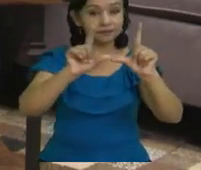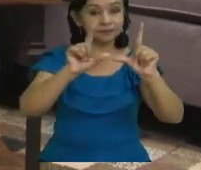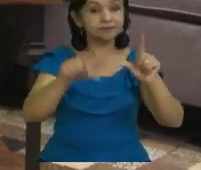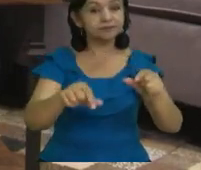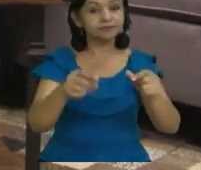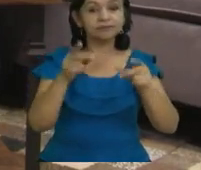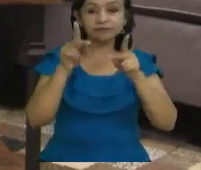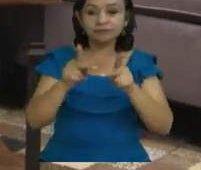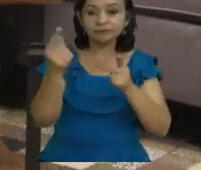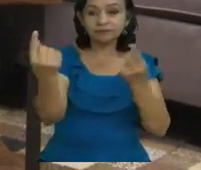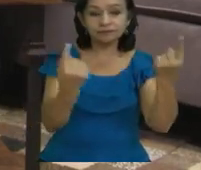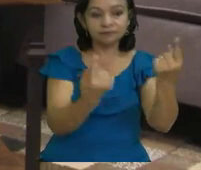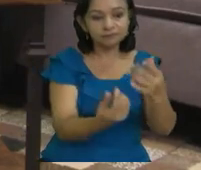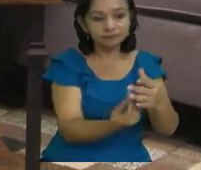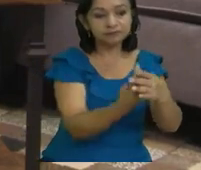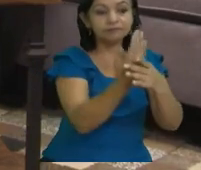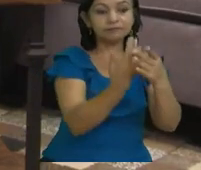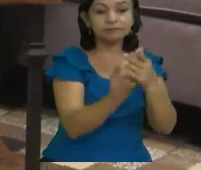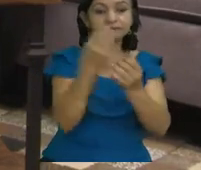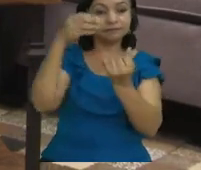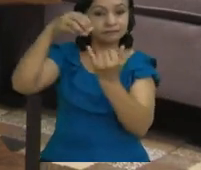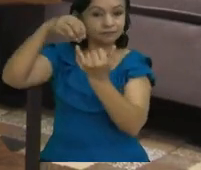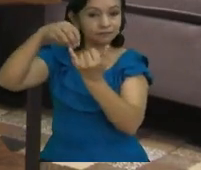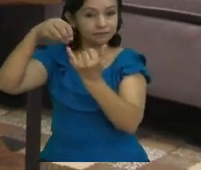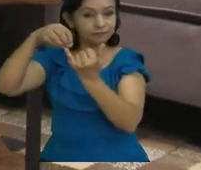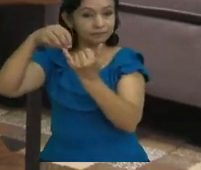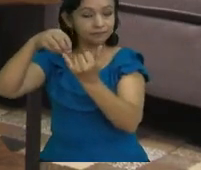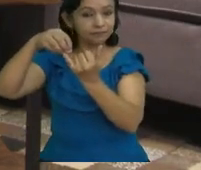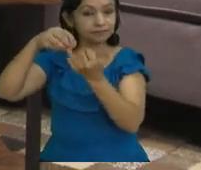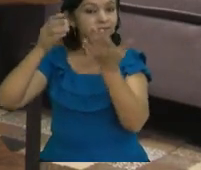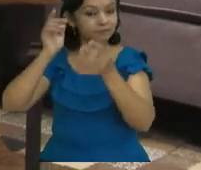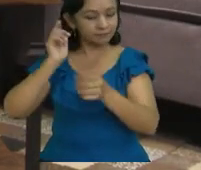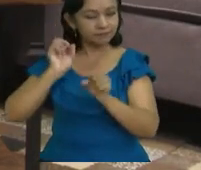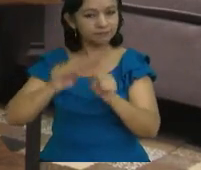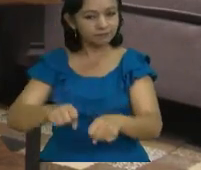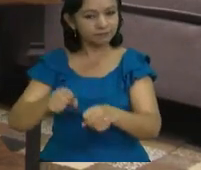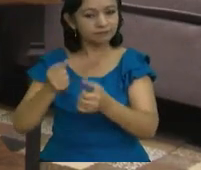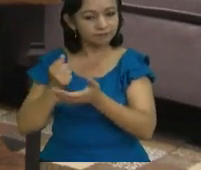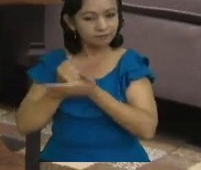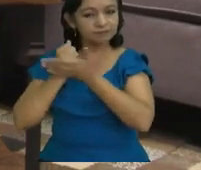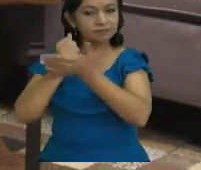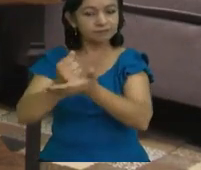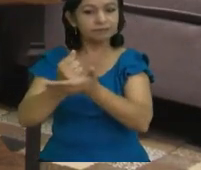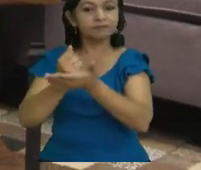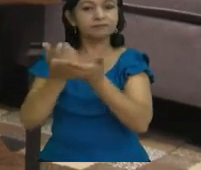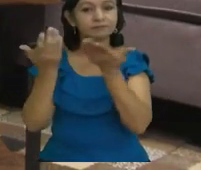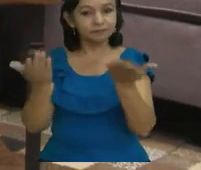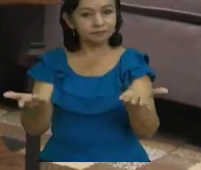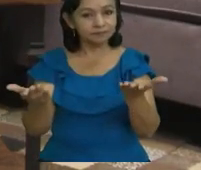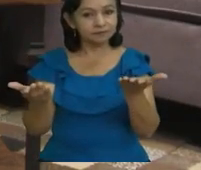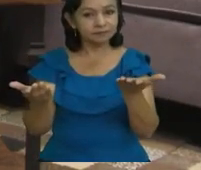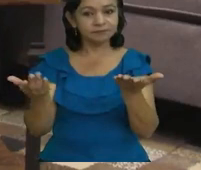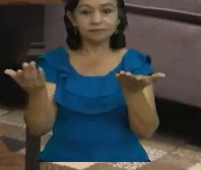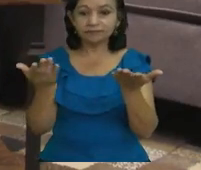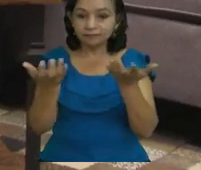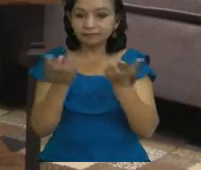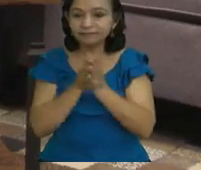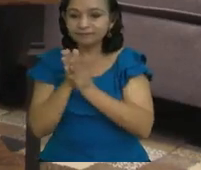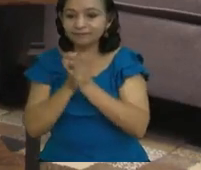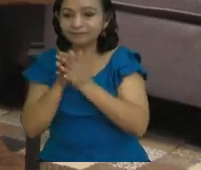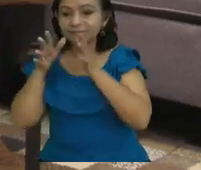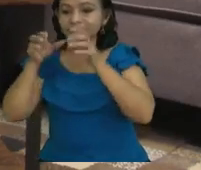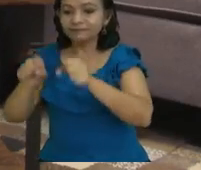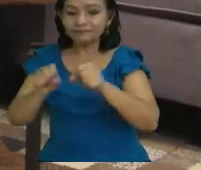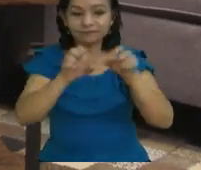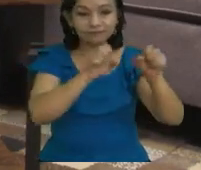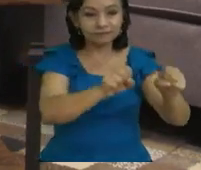producción agropecuaria. Claro. Los INATEC, los tecnológicos, los centros tecnológicos también es un espacio enorme. Entonces, estamos aprovechando los espacios